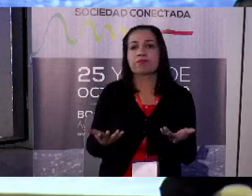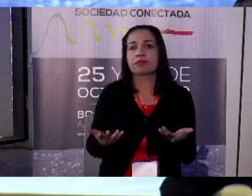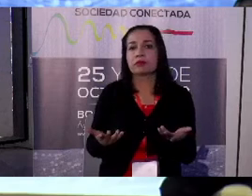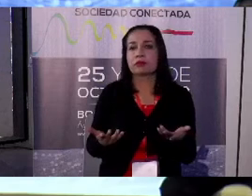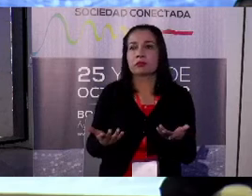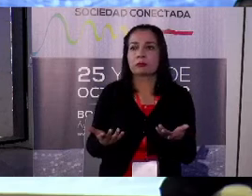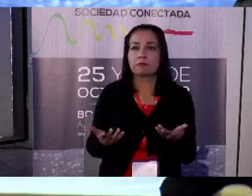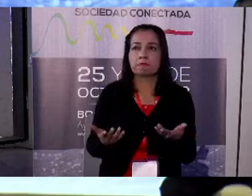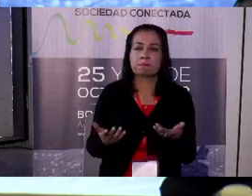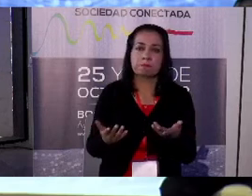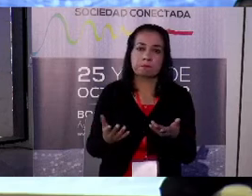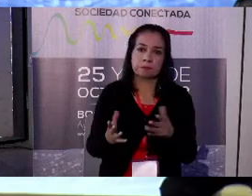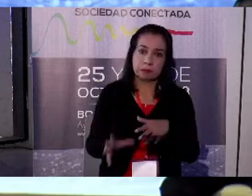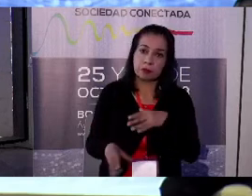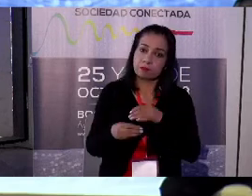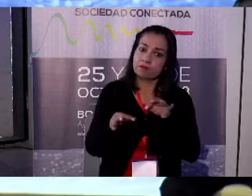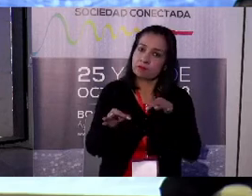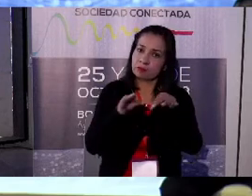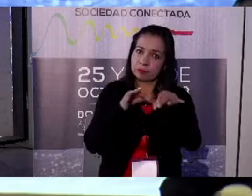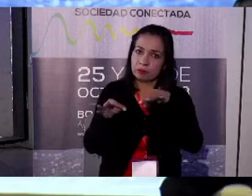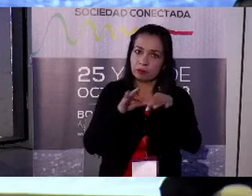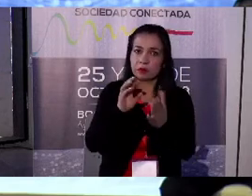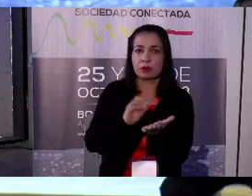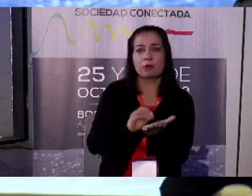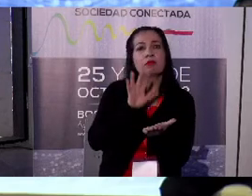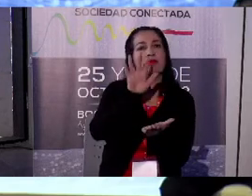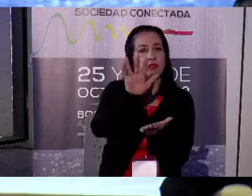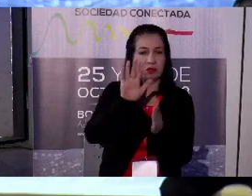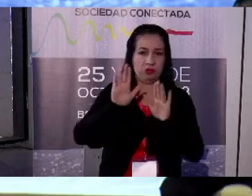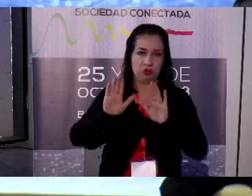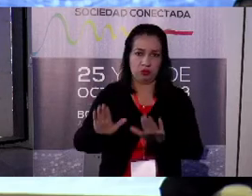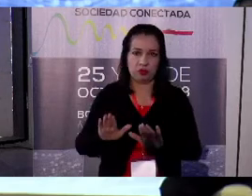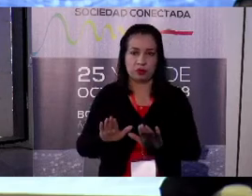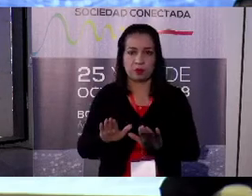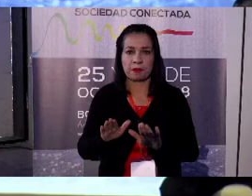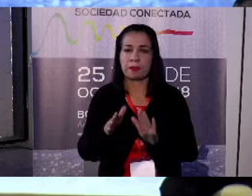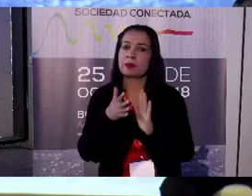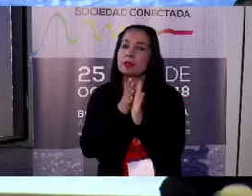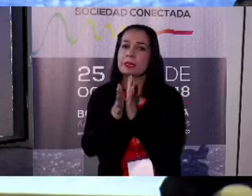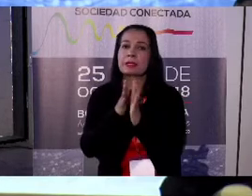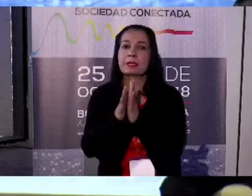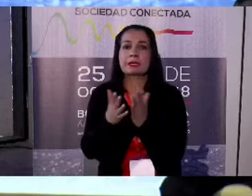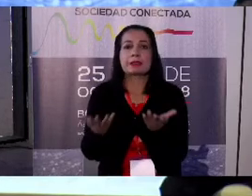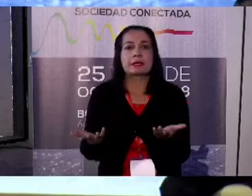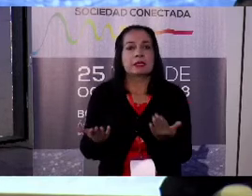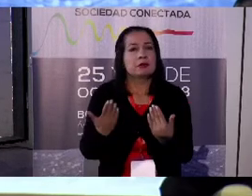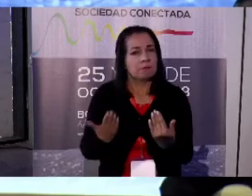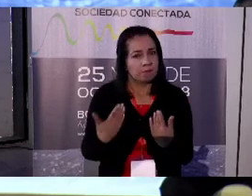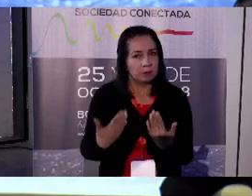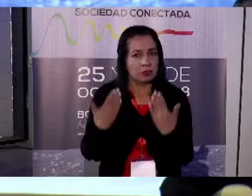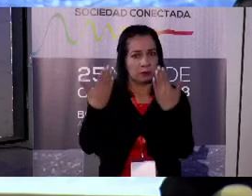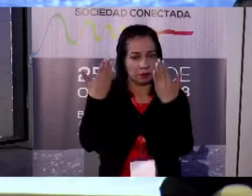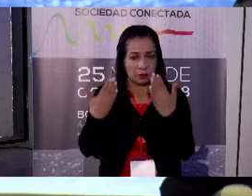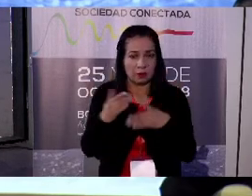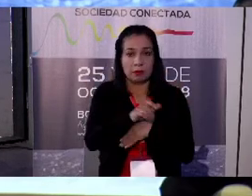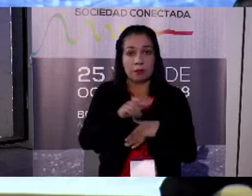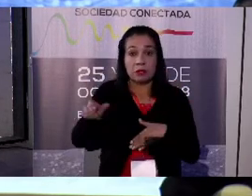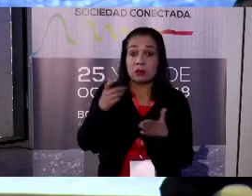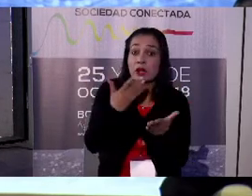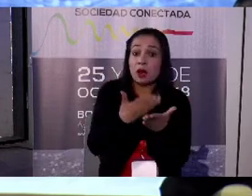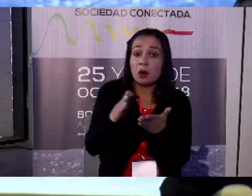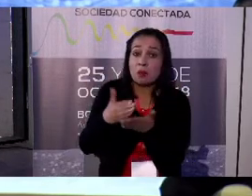extraer una presentación de Peter peach de de Intel que nos hablaba del beneficio para para el consumidor